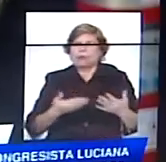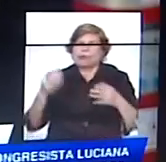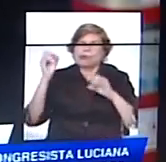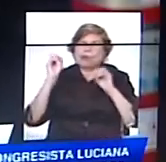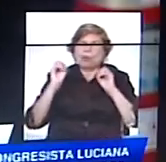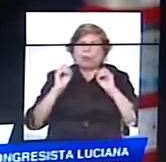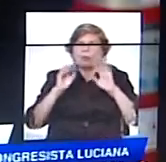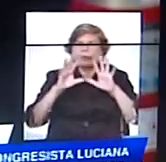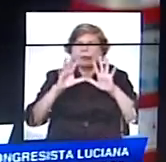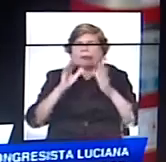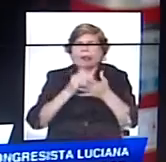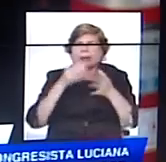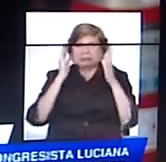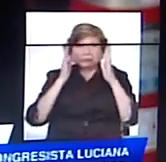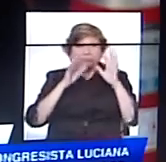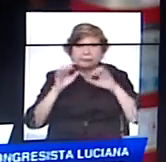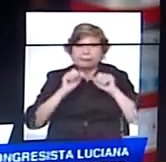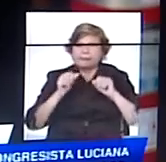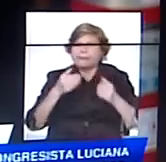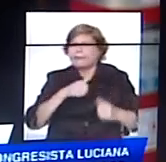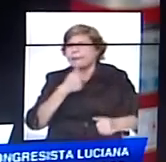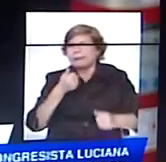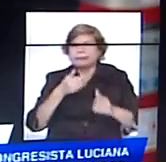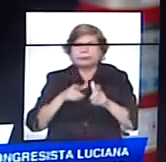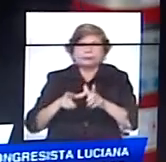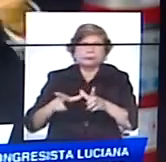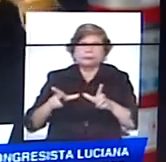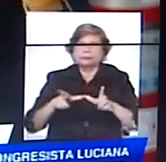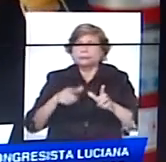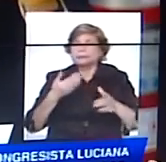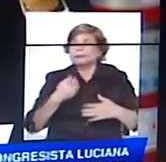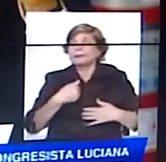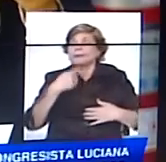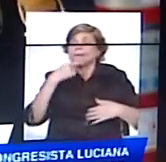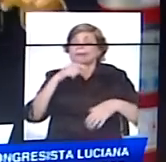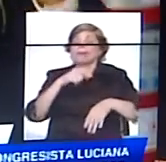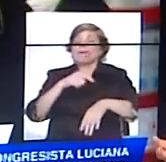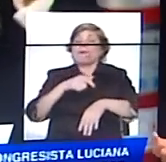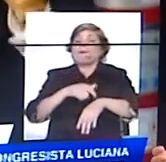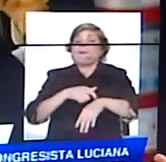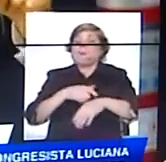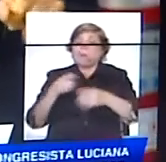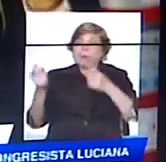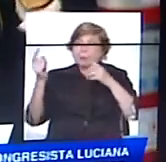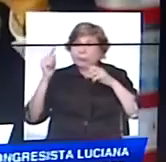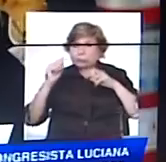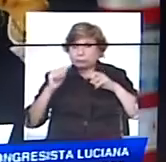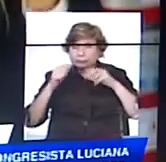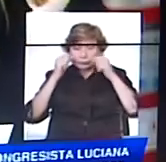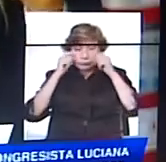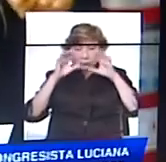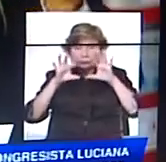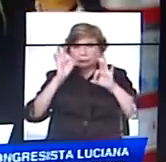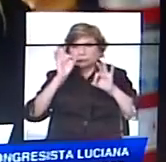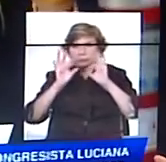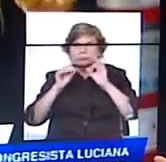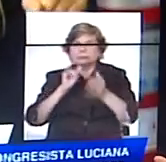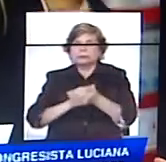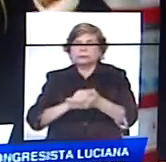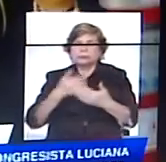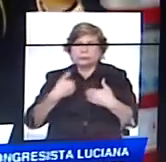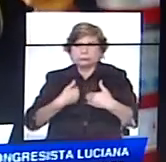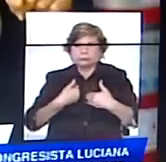que hay en contra de los intocables ediles. Entonces, en la hipótesis del Ministerio Público y